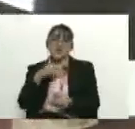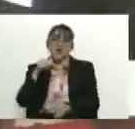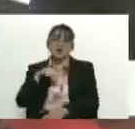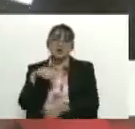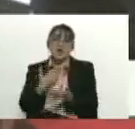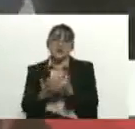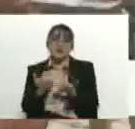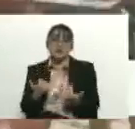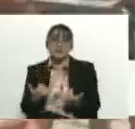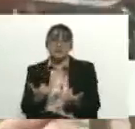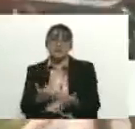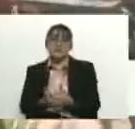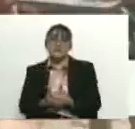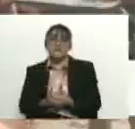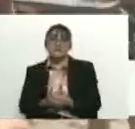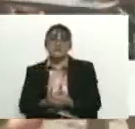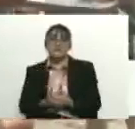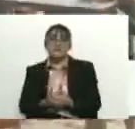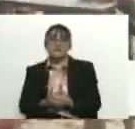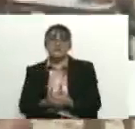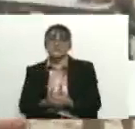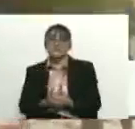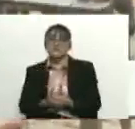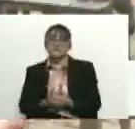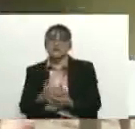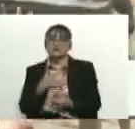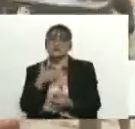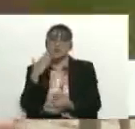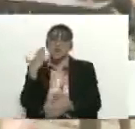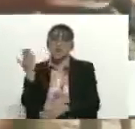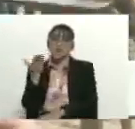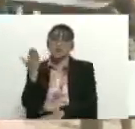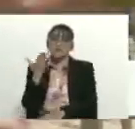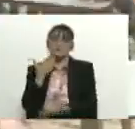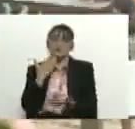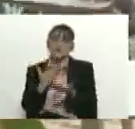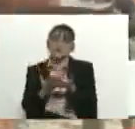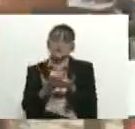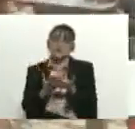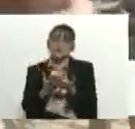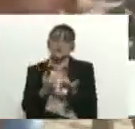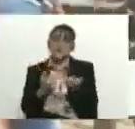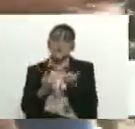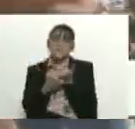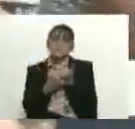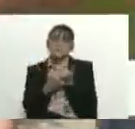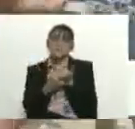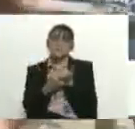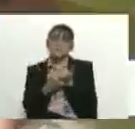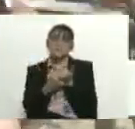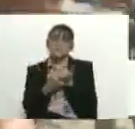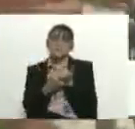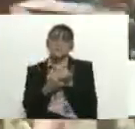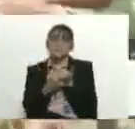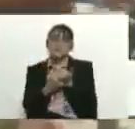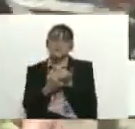para en este lugar y bueno Nos sentimos orgullosos y agradecido por el apoyo de